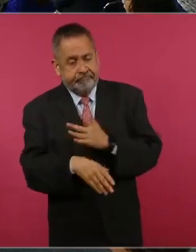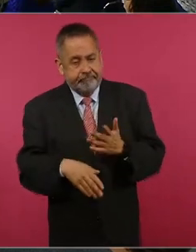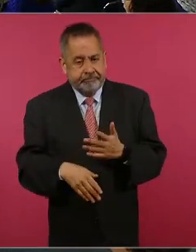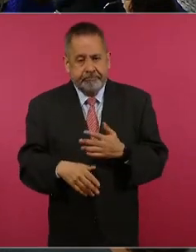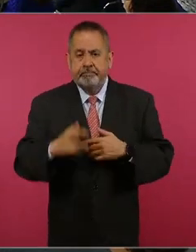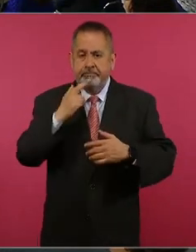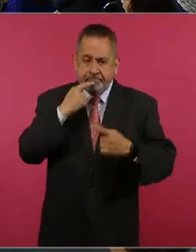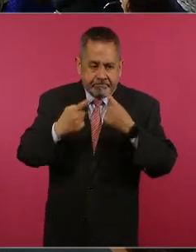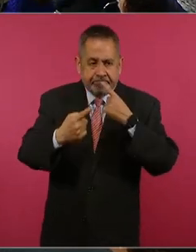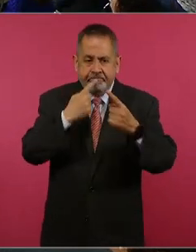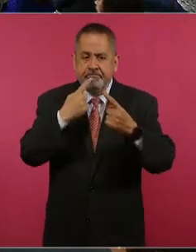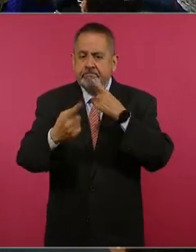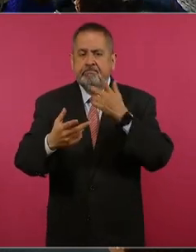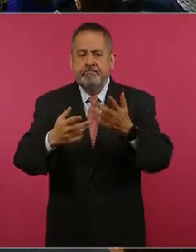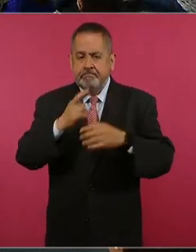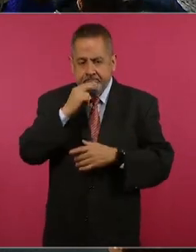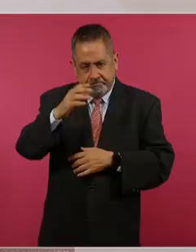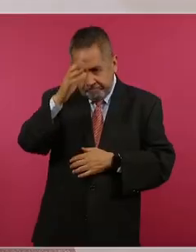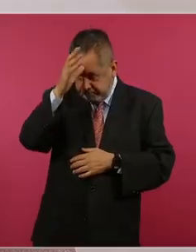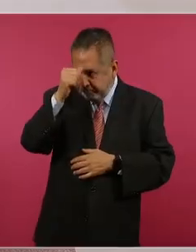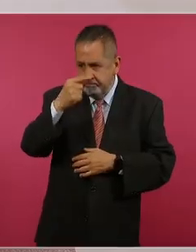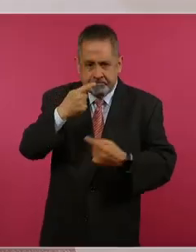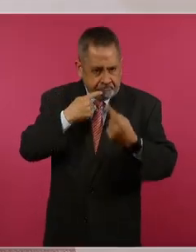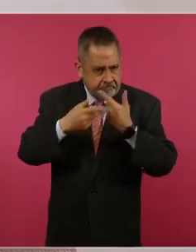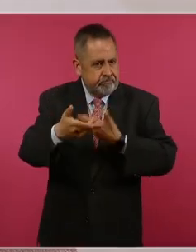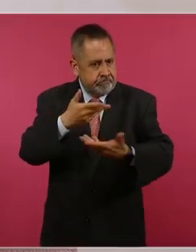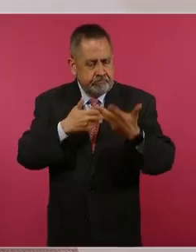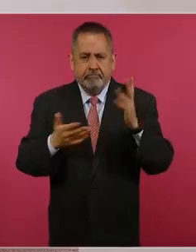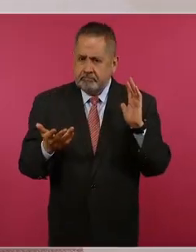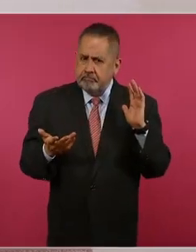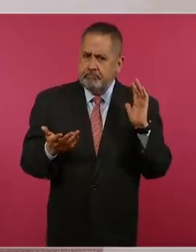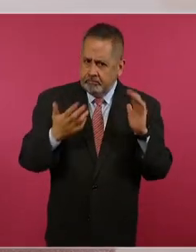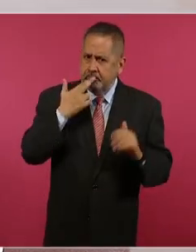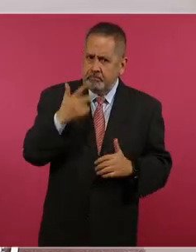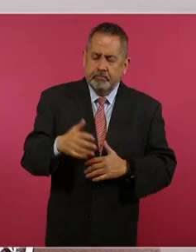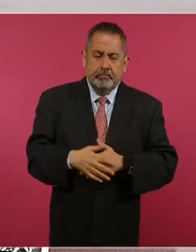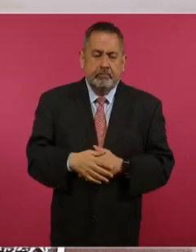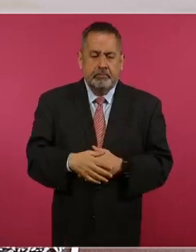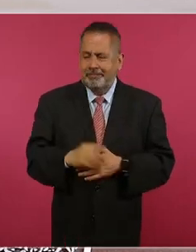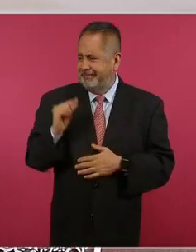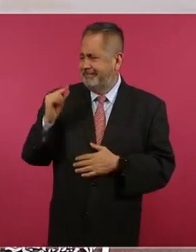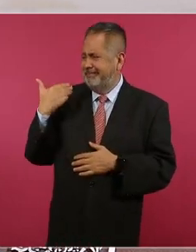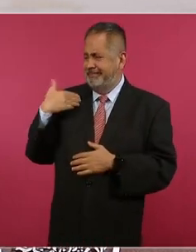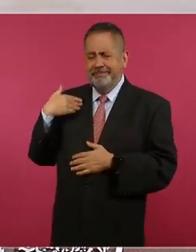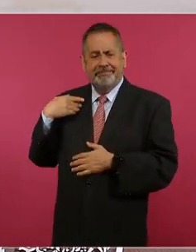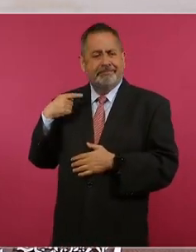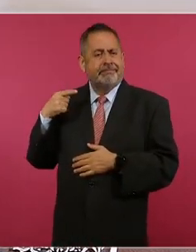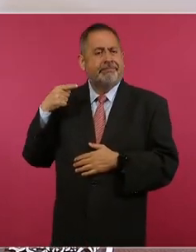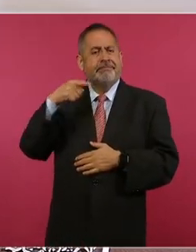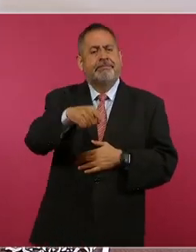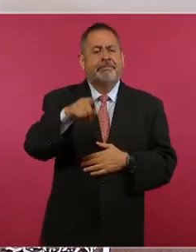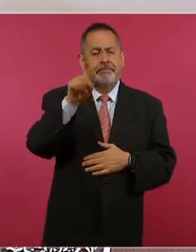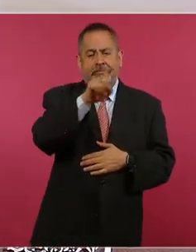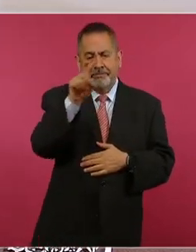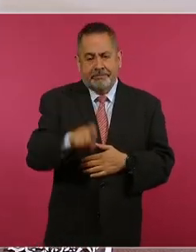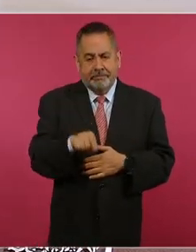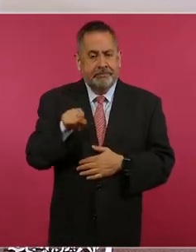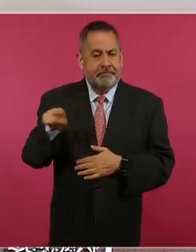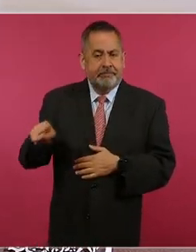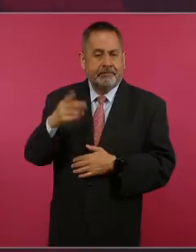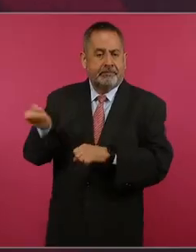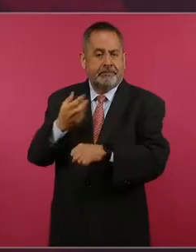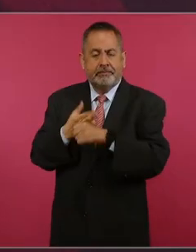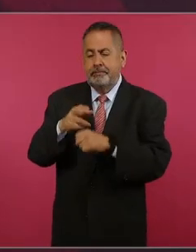dialogar, llegar a acuerdos. Acaba de estar en Texas la secretaria de